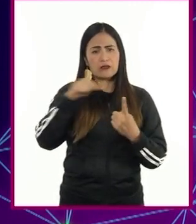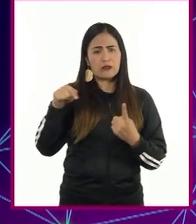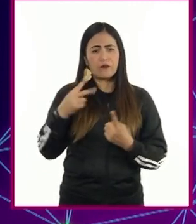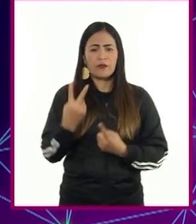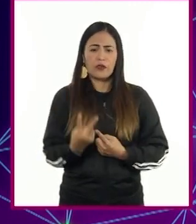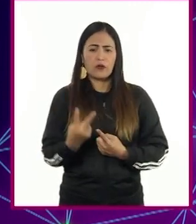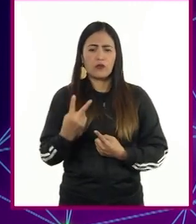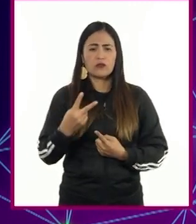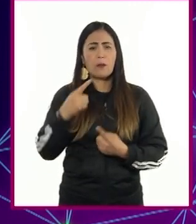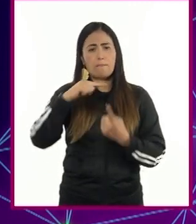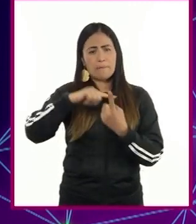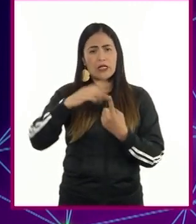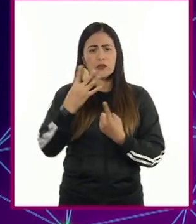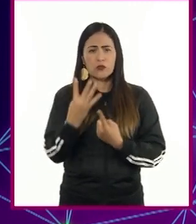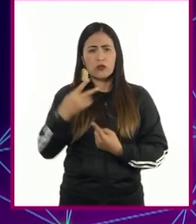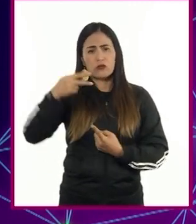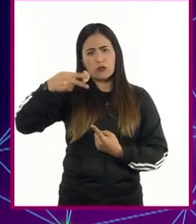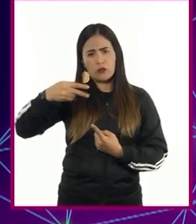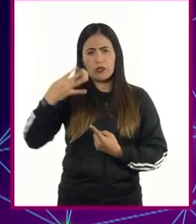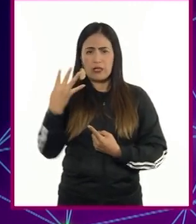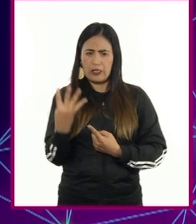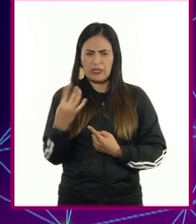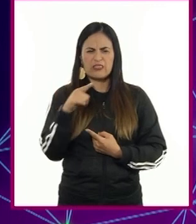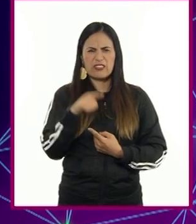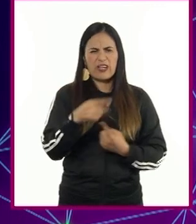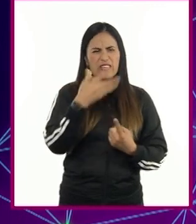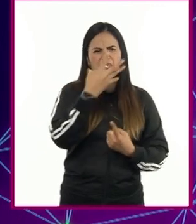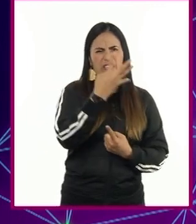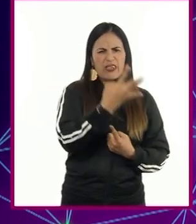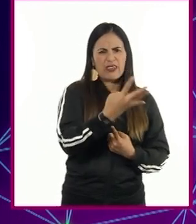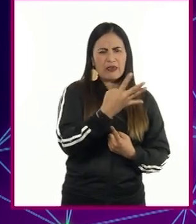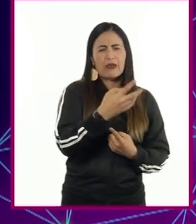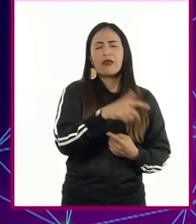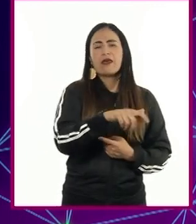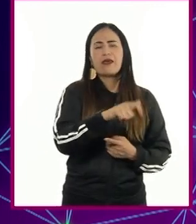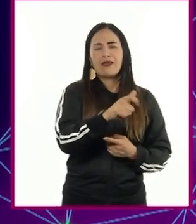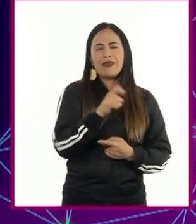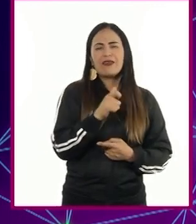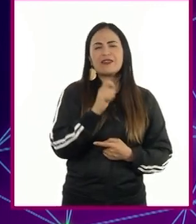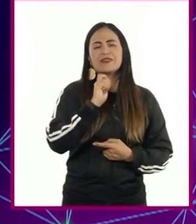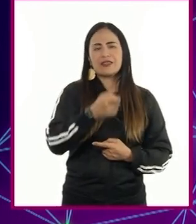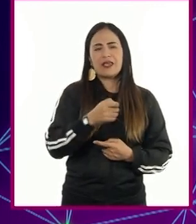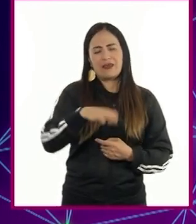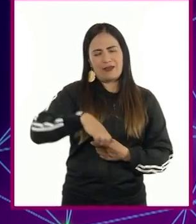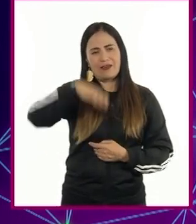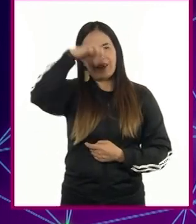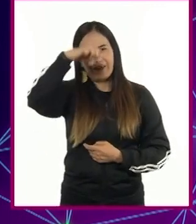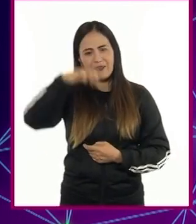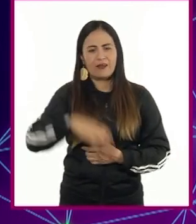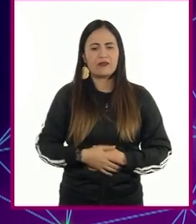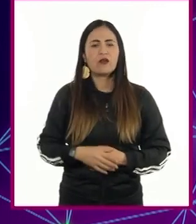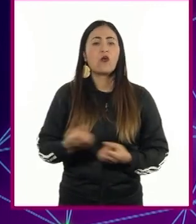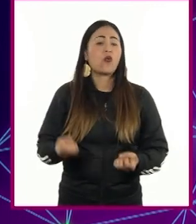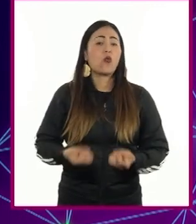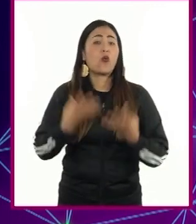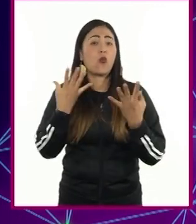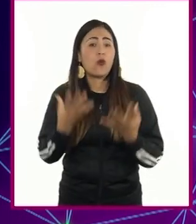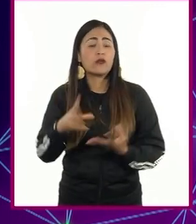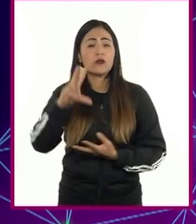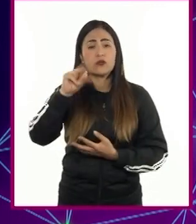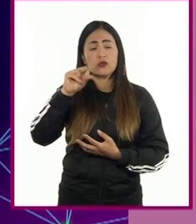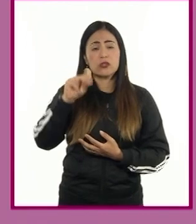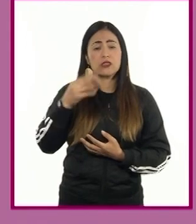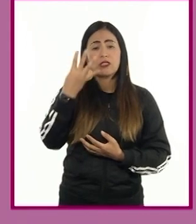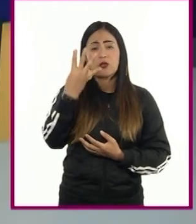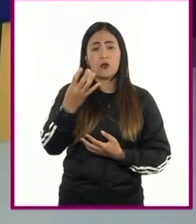X, donde X representa la edad de Diofanto. Resuelvan la ecuación y verifiquen que Diofanto vivió 84